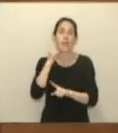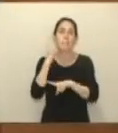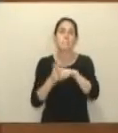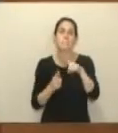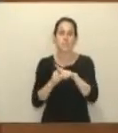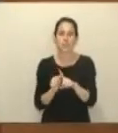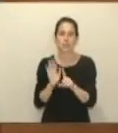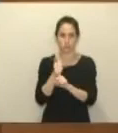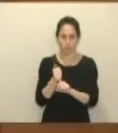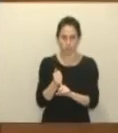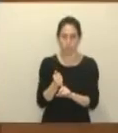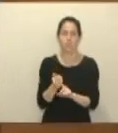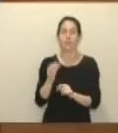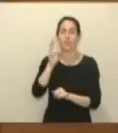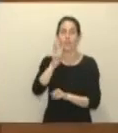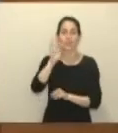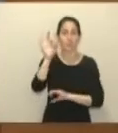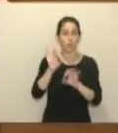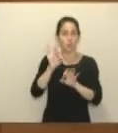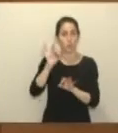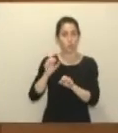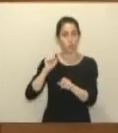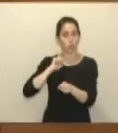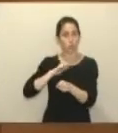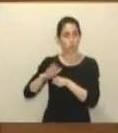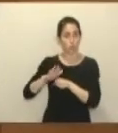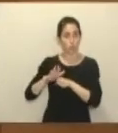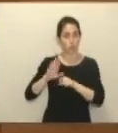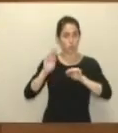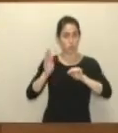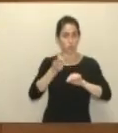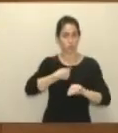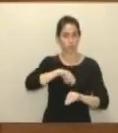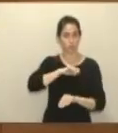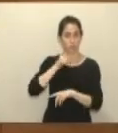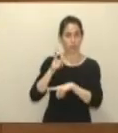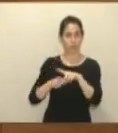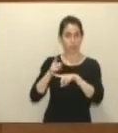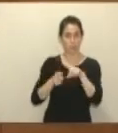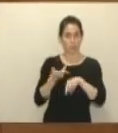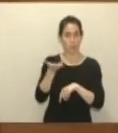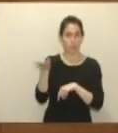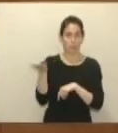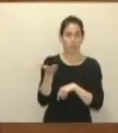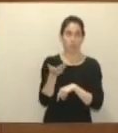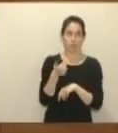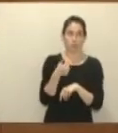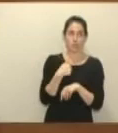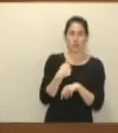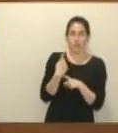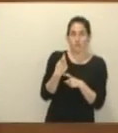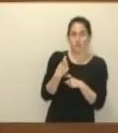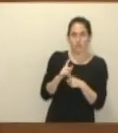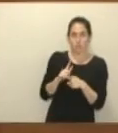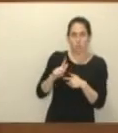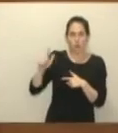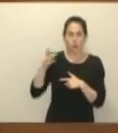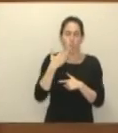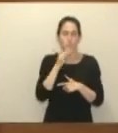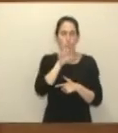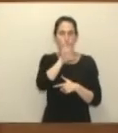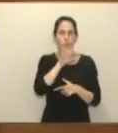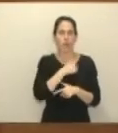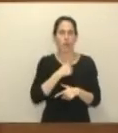del 30% de cobertura que se registra en el conjunto de España, en la media de España. No voy a hablar de aquellas comunidades que